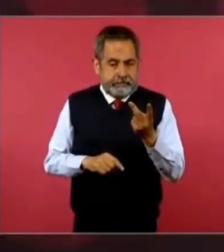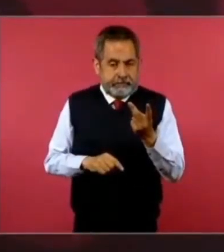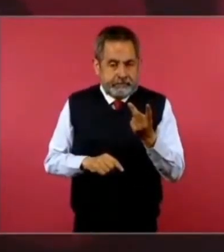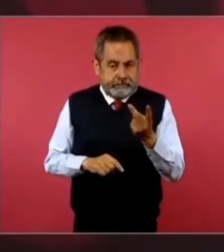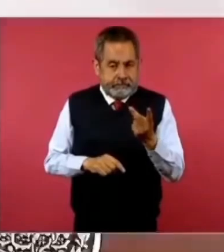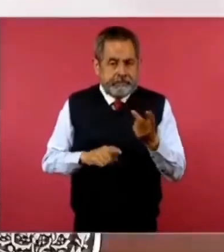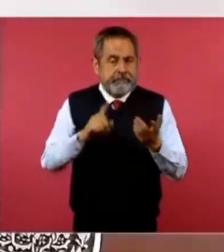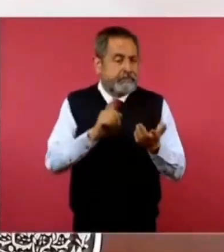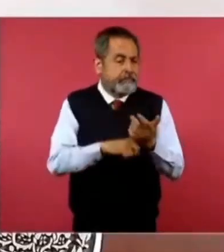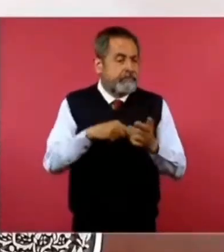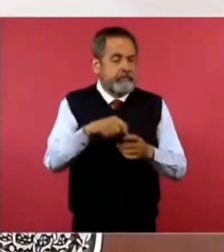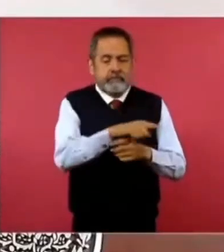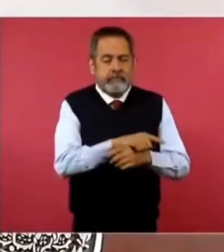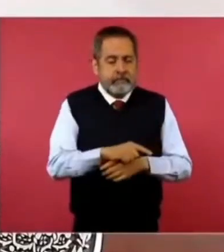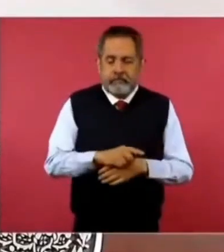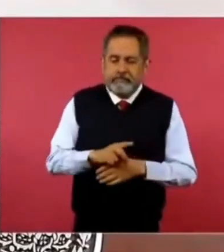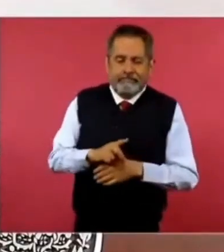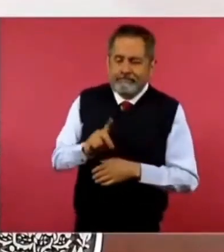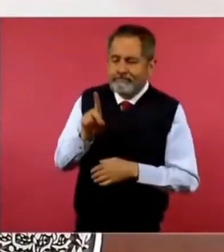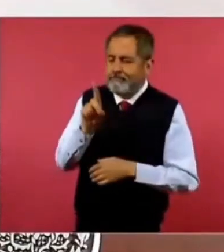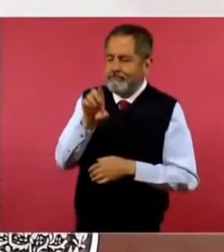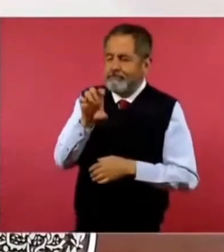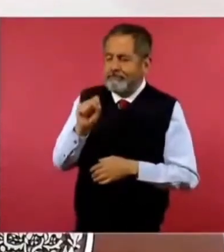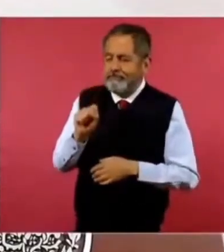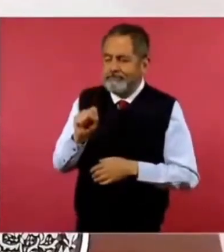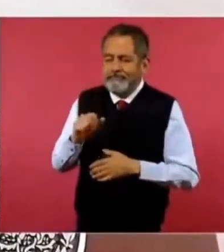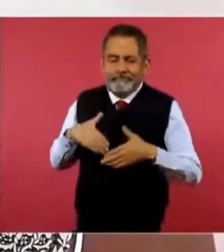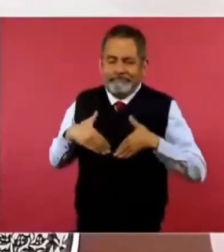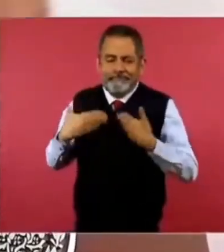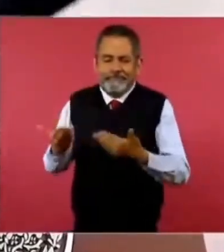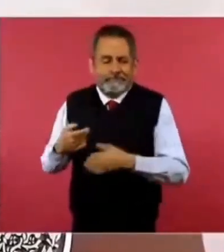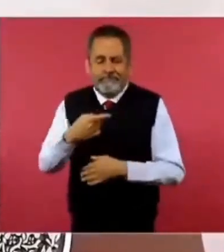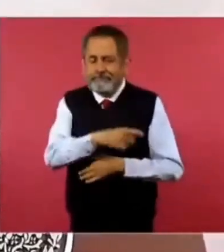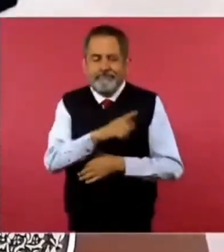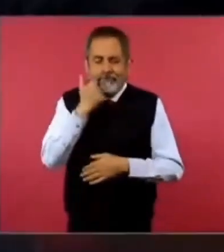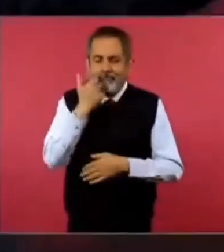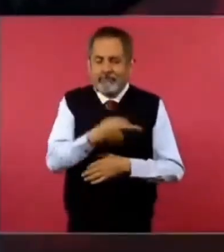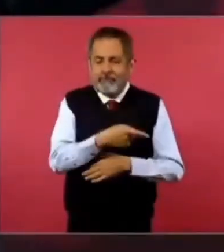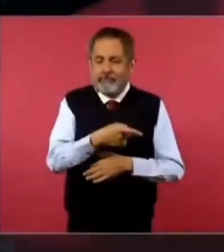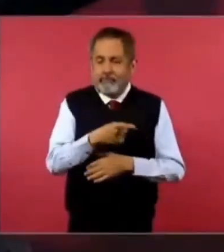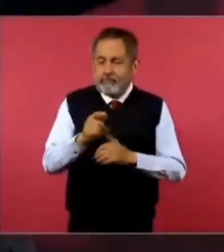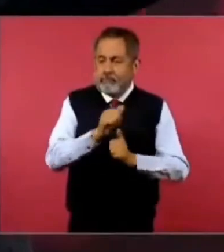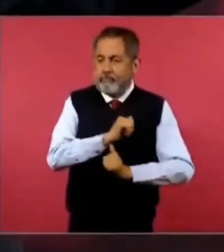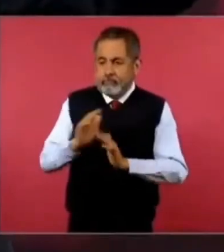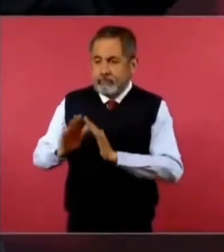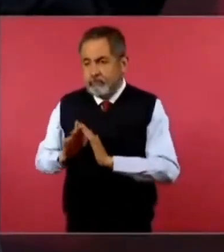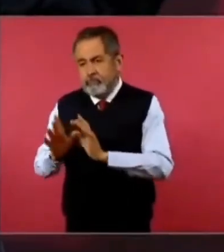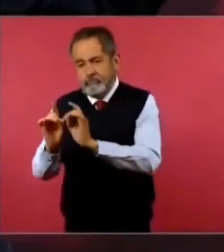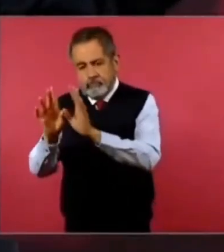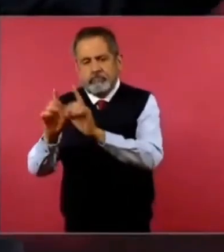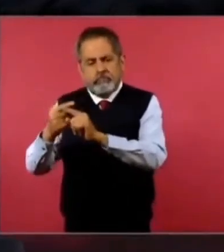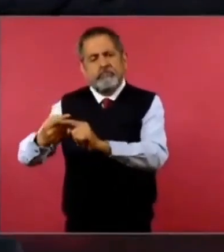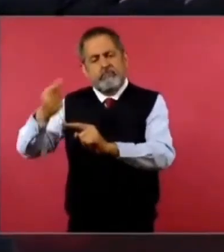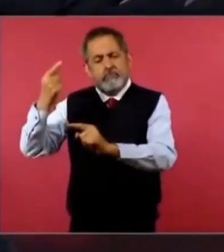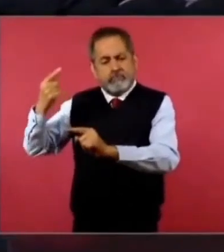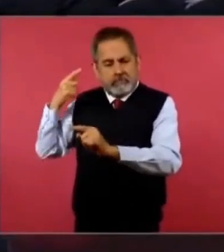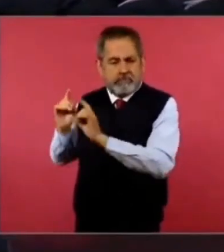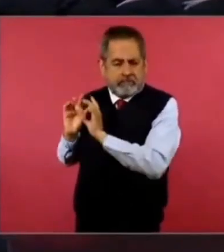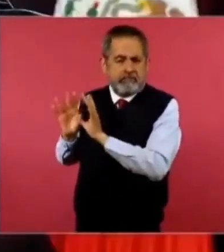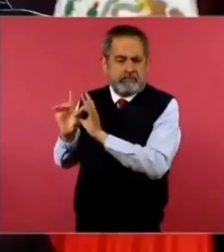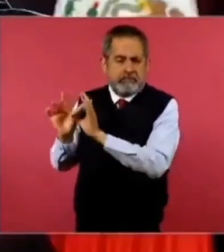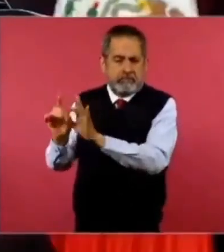existe una desconfianza hacia las Fuerzas Armadas por lo que pasó